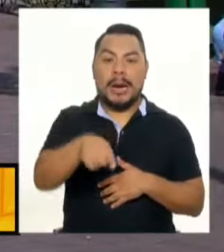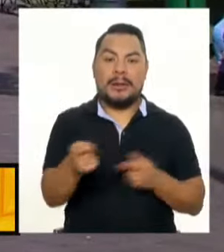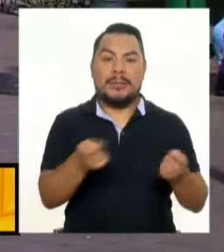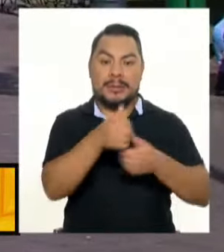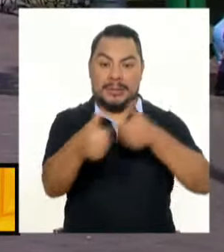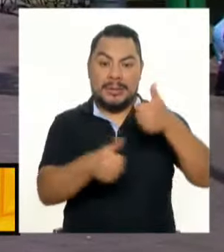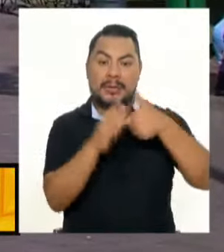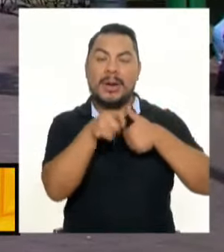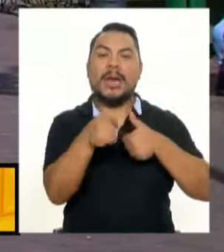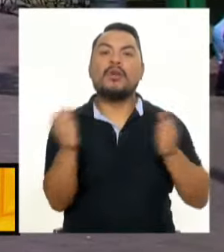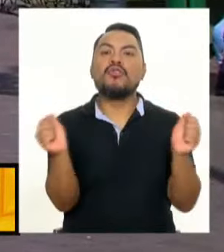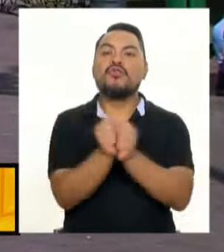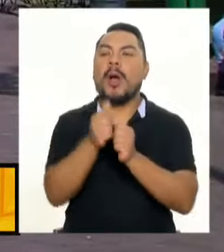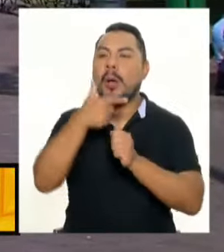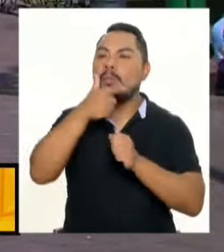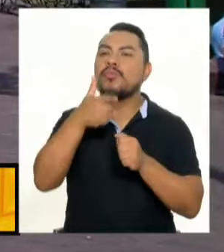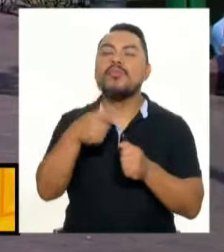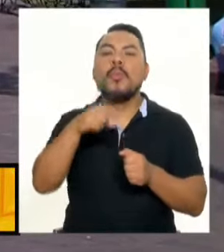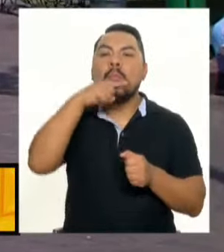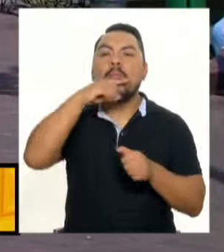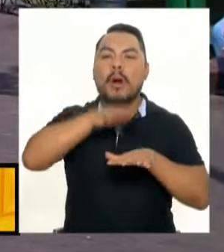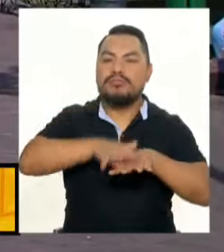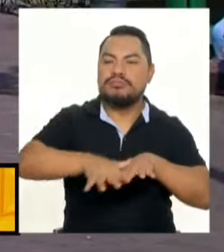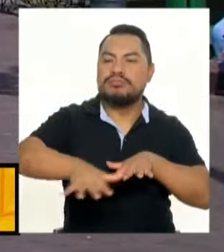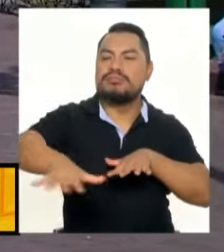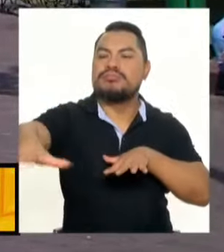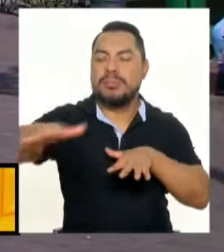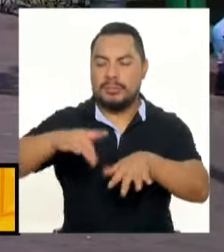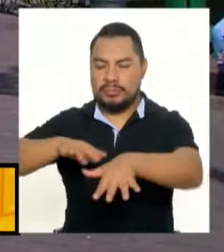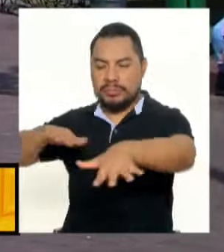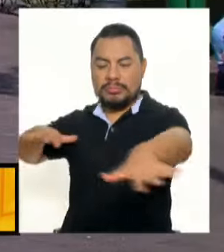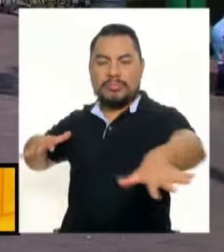están acompañadas por las ajllas, por las ñustas.